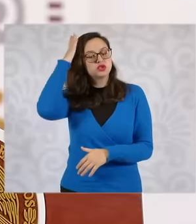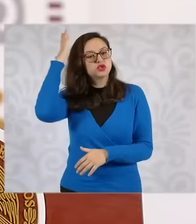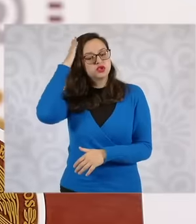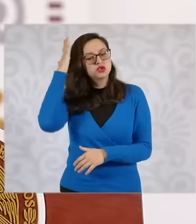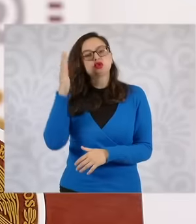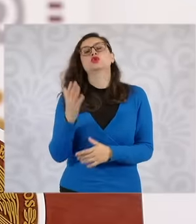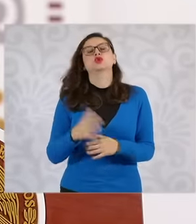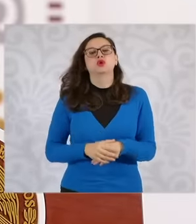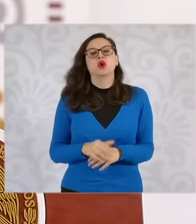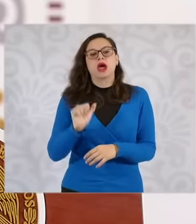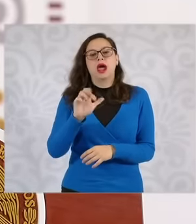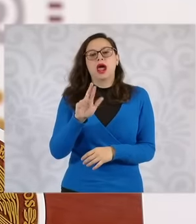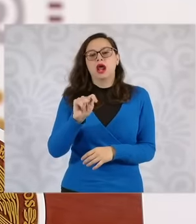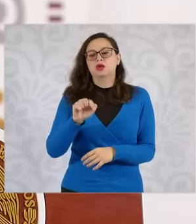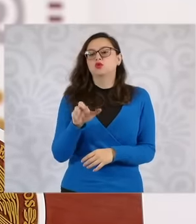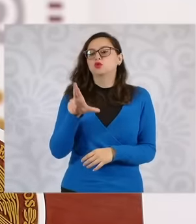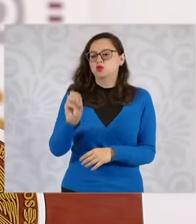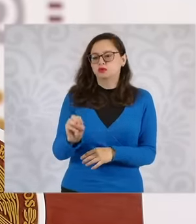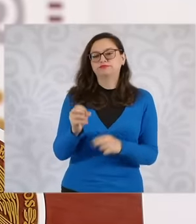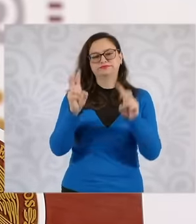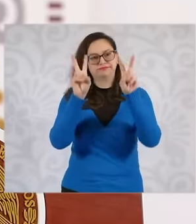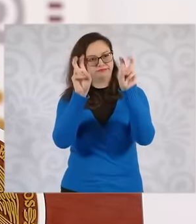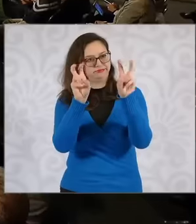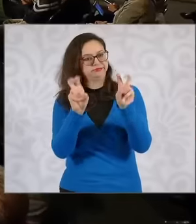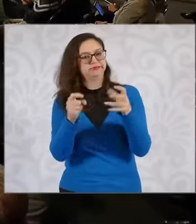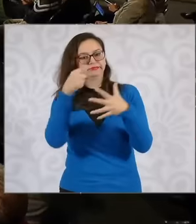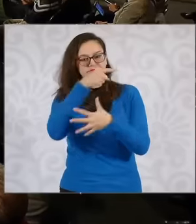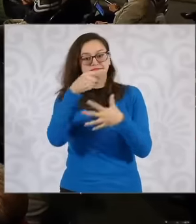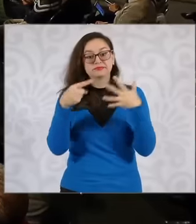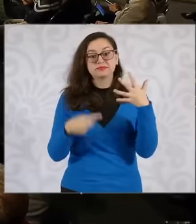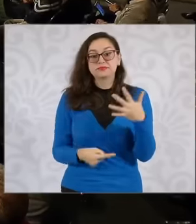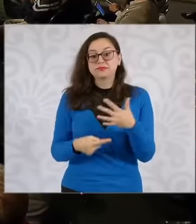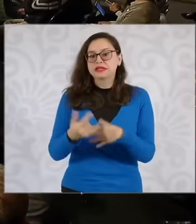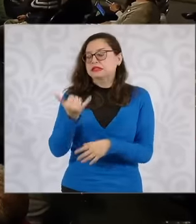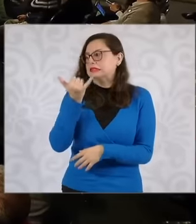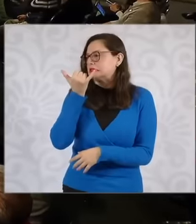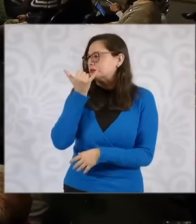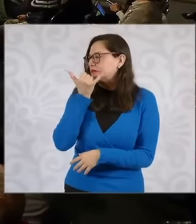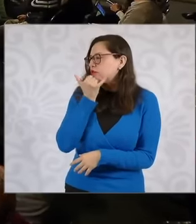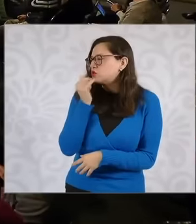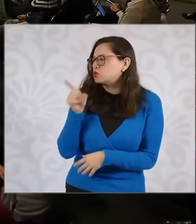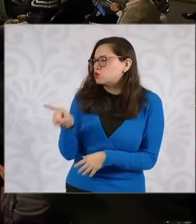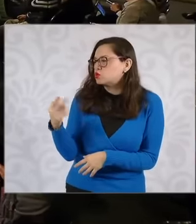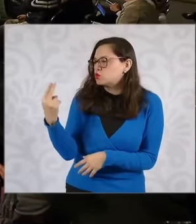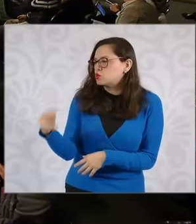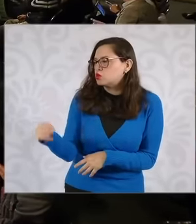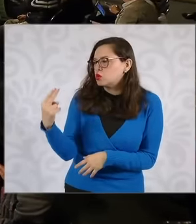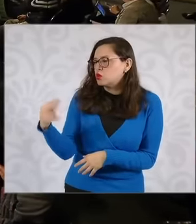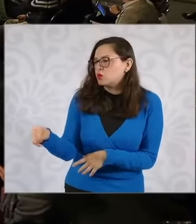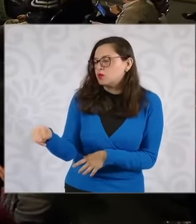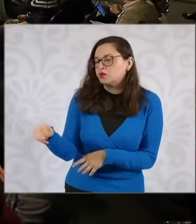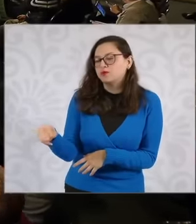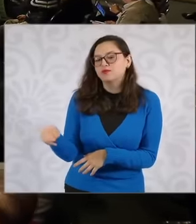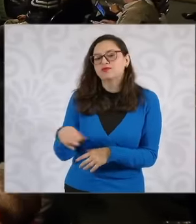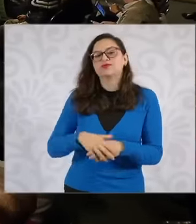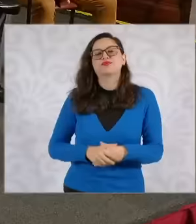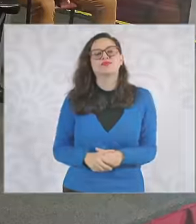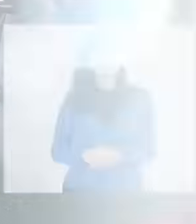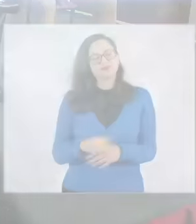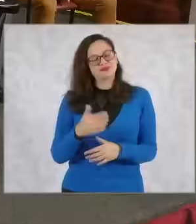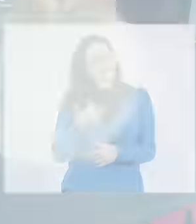Se calienta la mañanera con una orden que emite una jueza del Poder Judicial a la presidenta Claudia